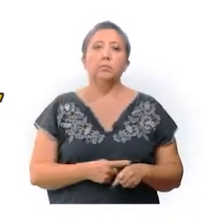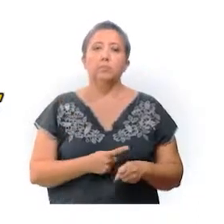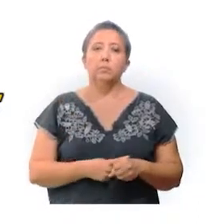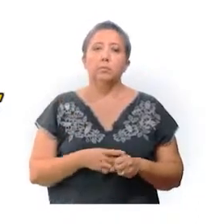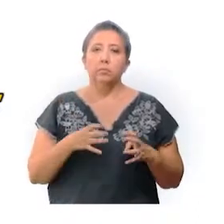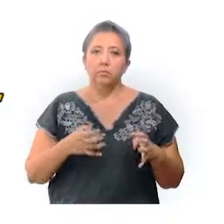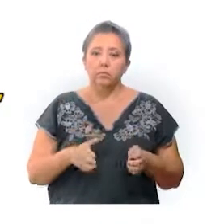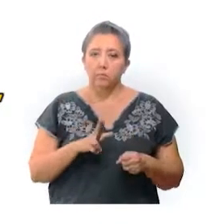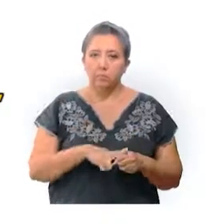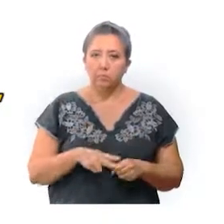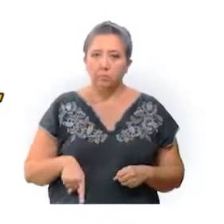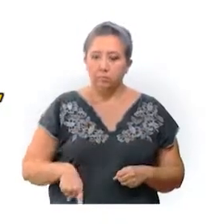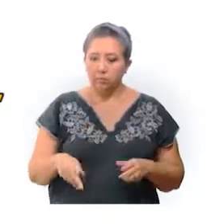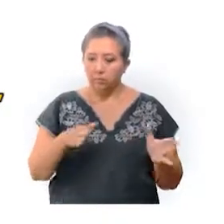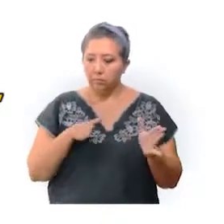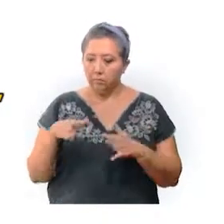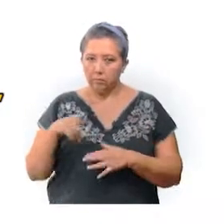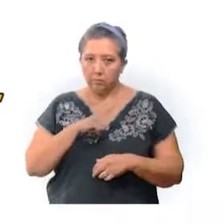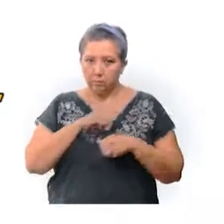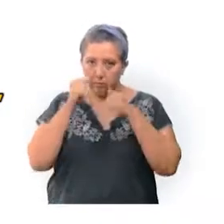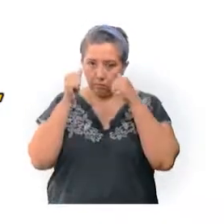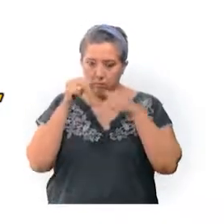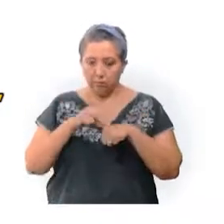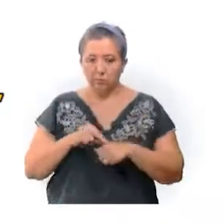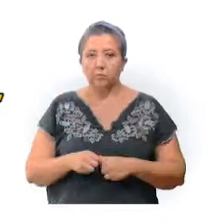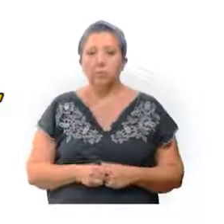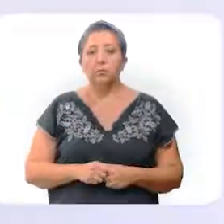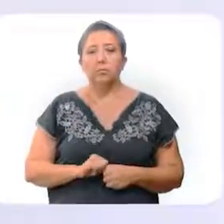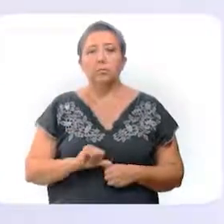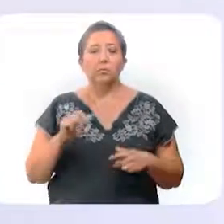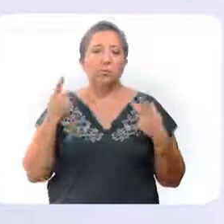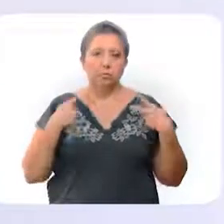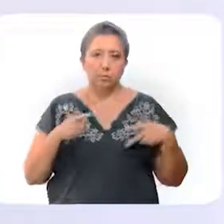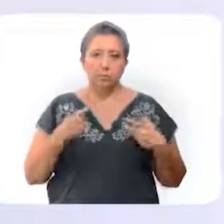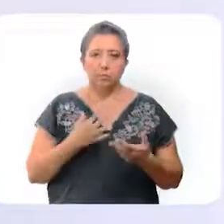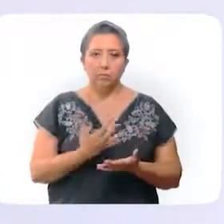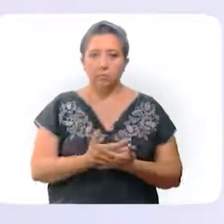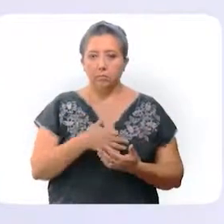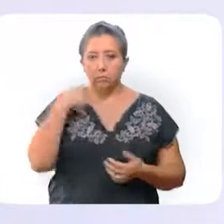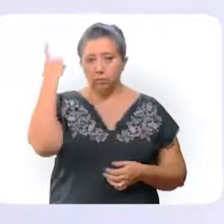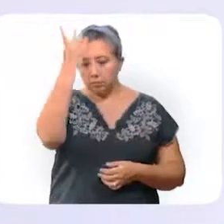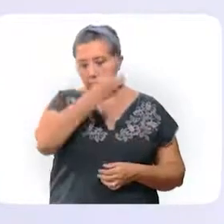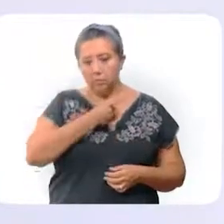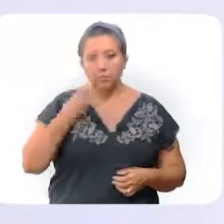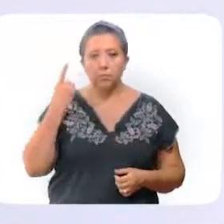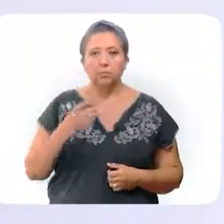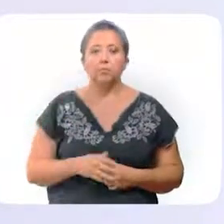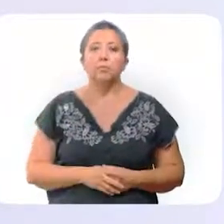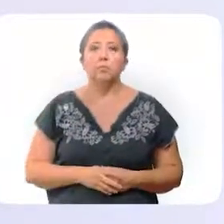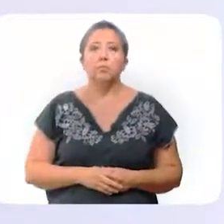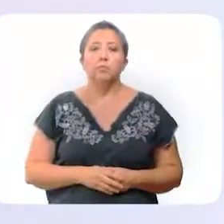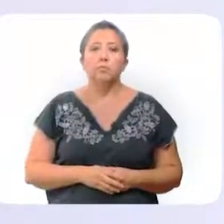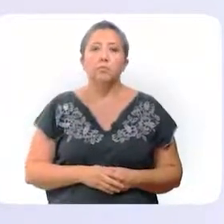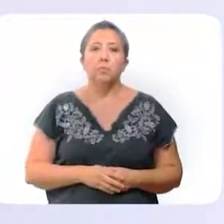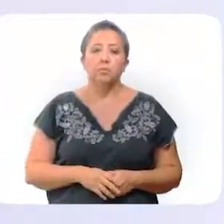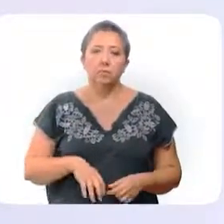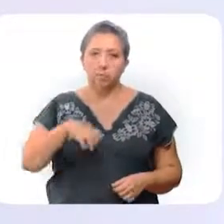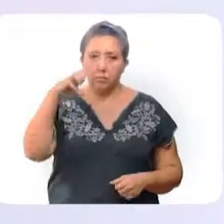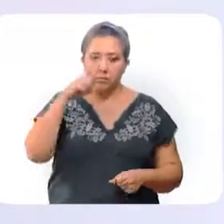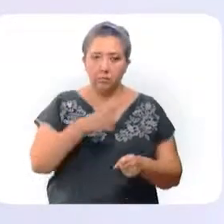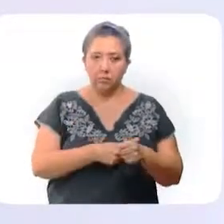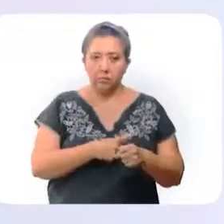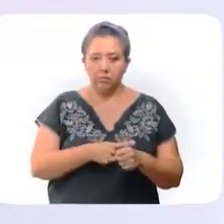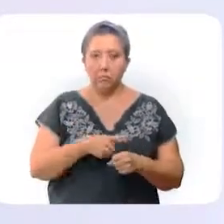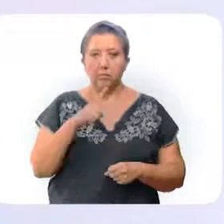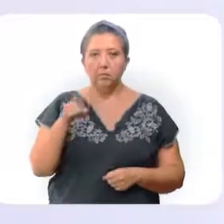casos positivos están en hospitales públicos y en aislamiento total. Hay otros pacientes a la espera de diagnóstico. El rango